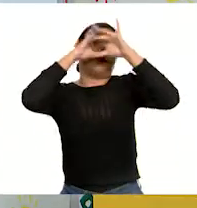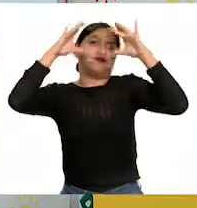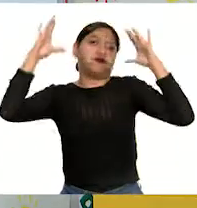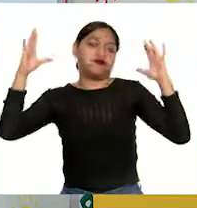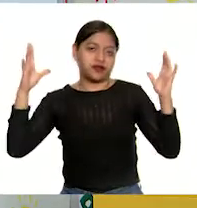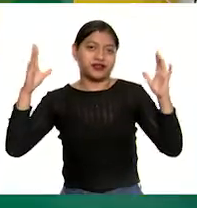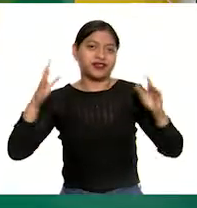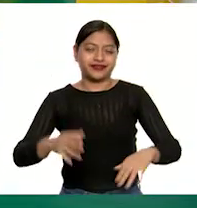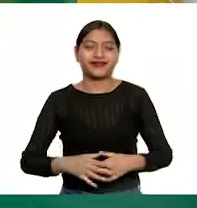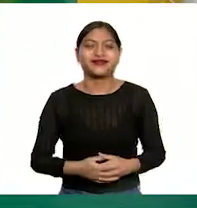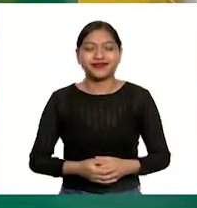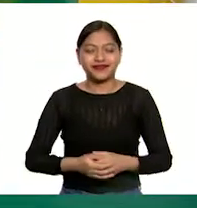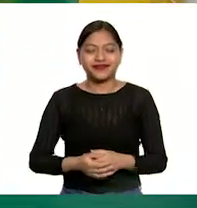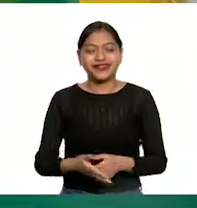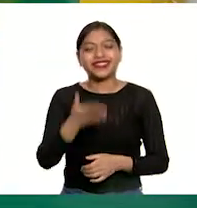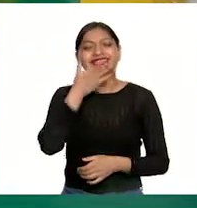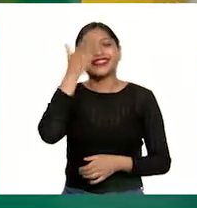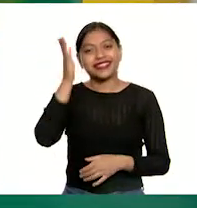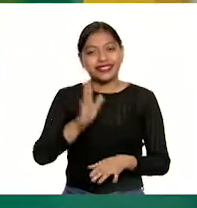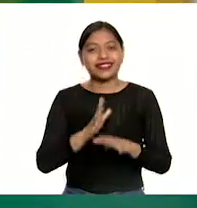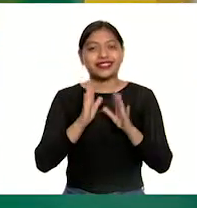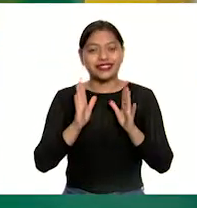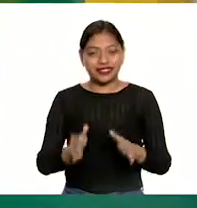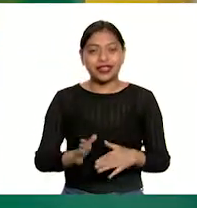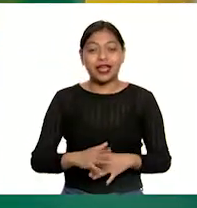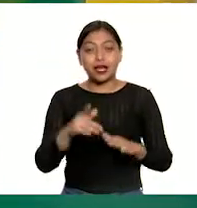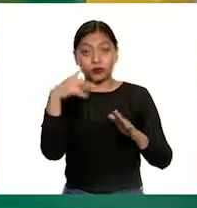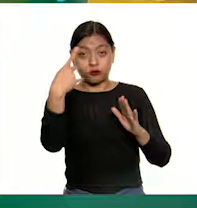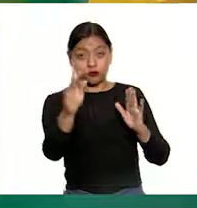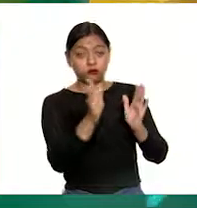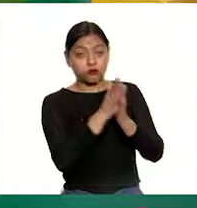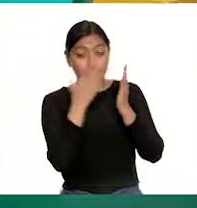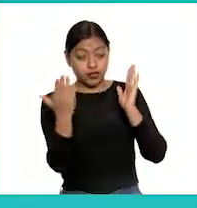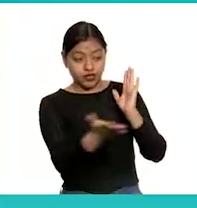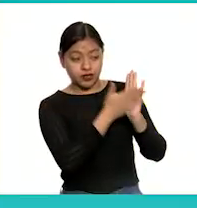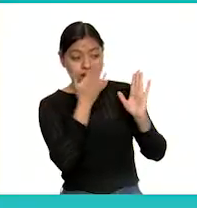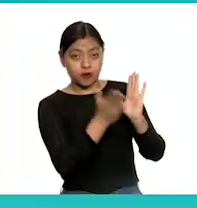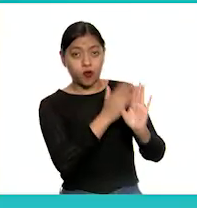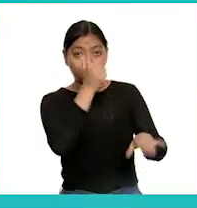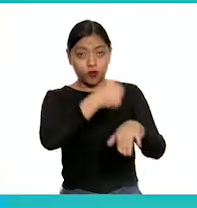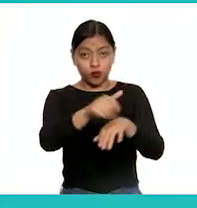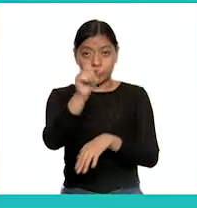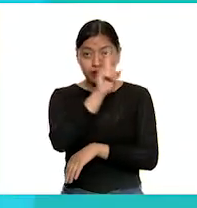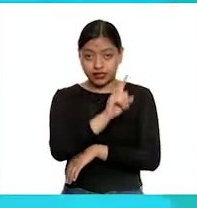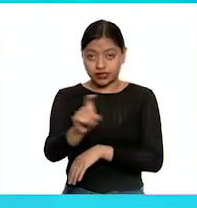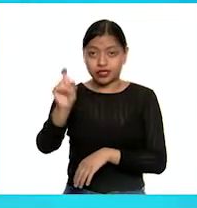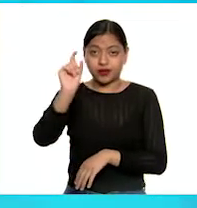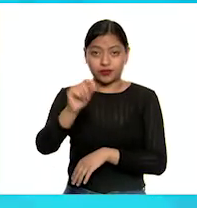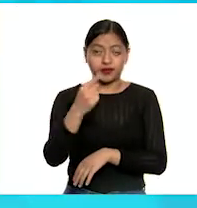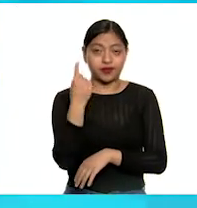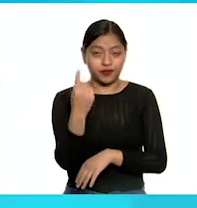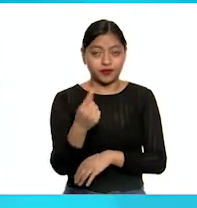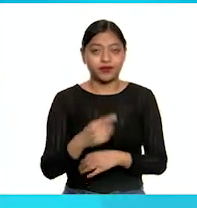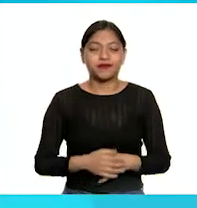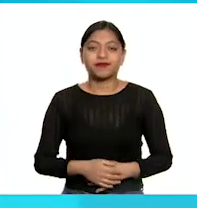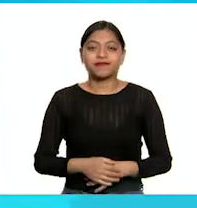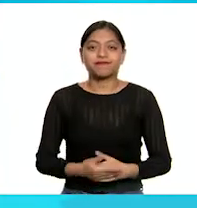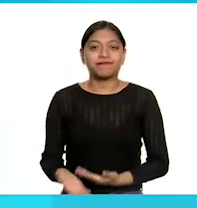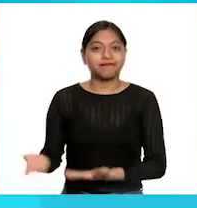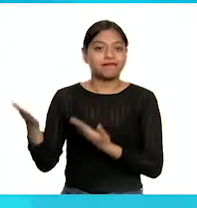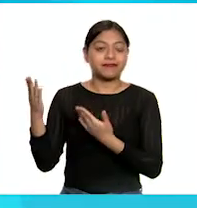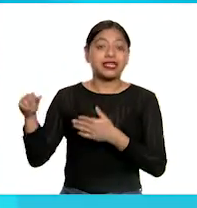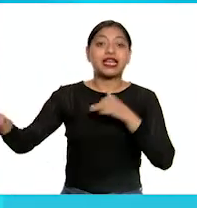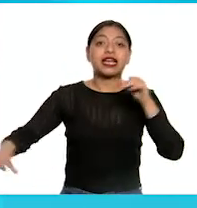locas, ¿verdad? Bien, vamos ahora a nuestro libro de lengua materna en la página 121. Está